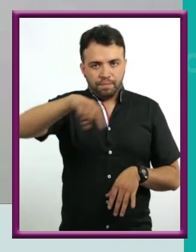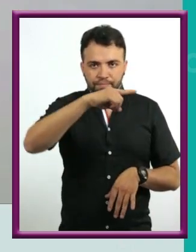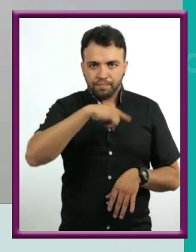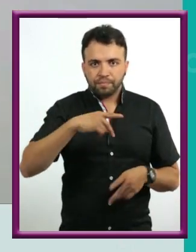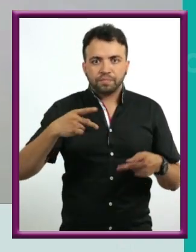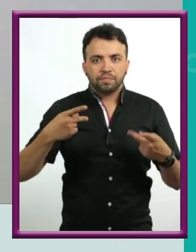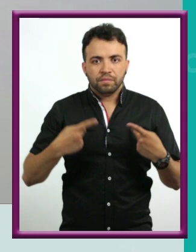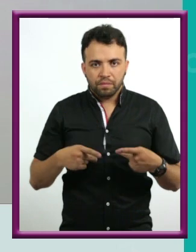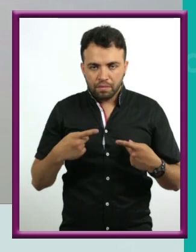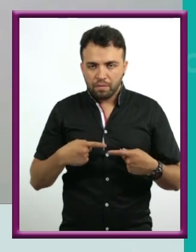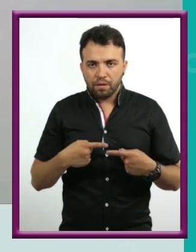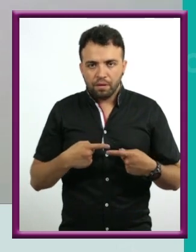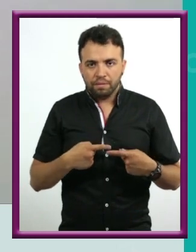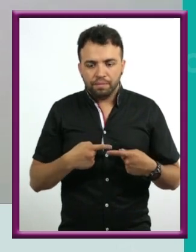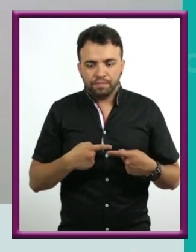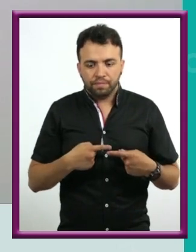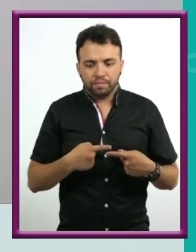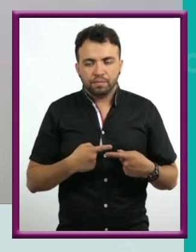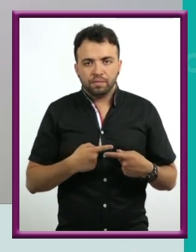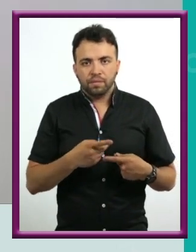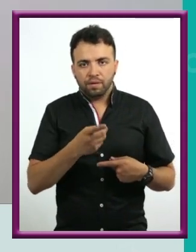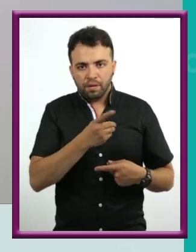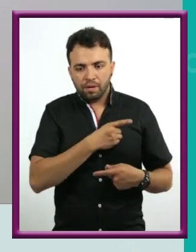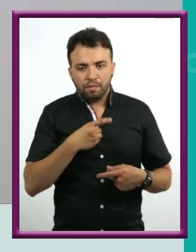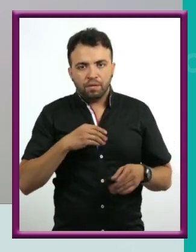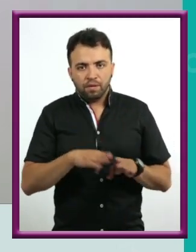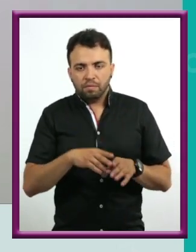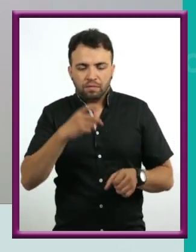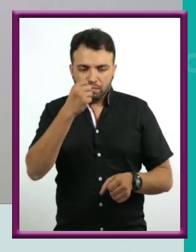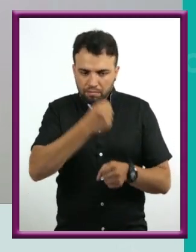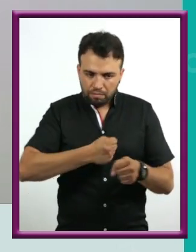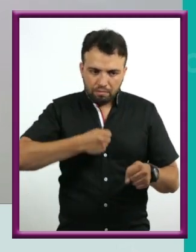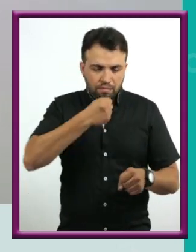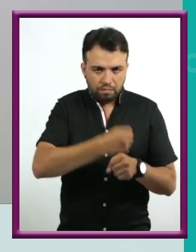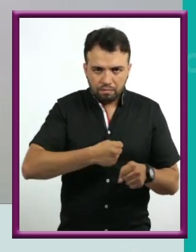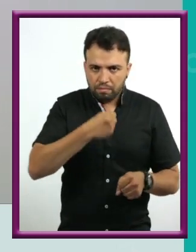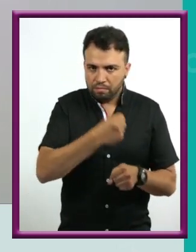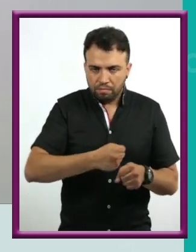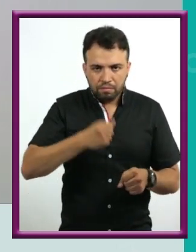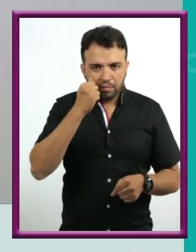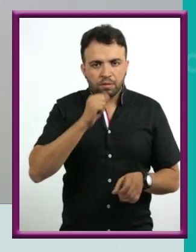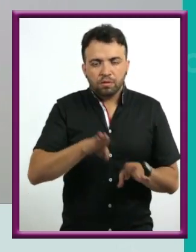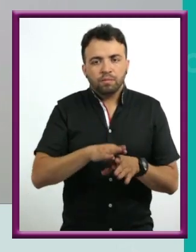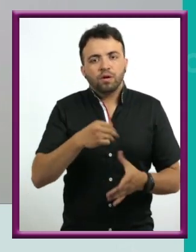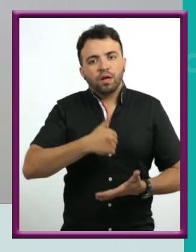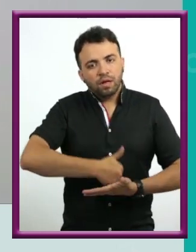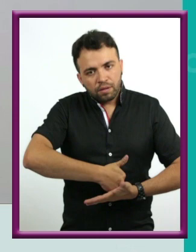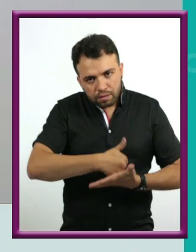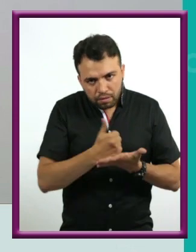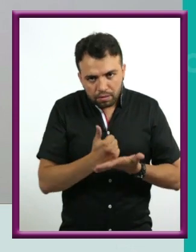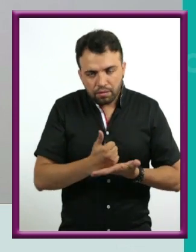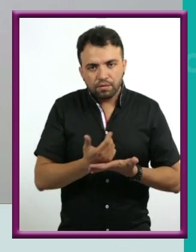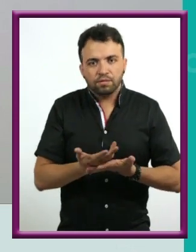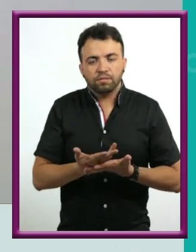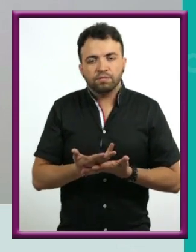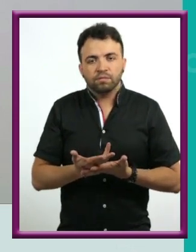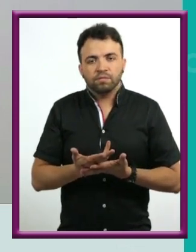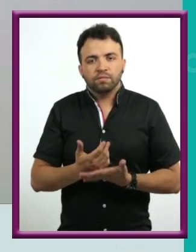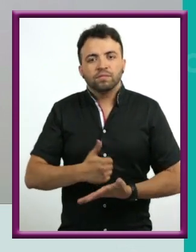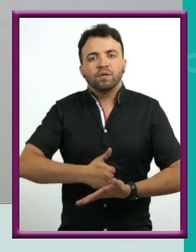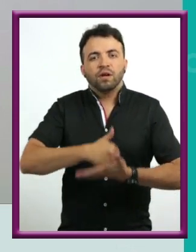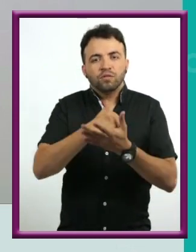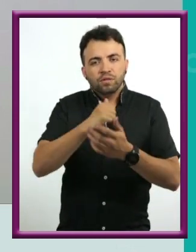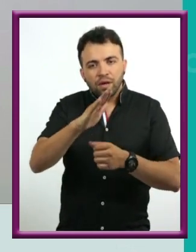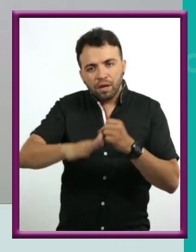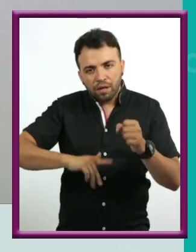Debemos de cambiar nosotros como personas y que se ponga más que nada en práctica, desde ayudar a